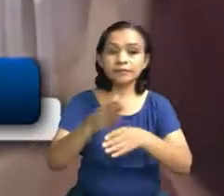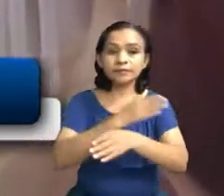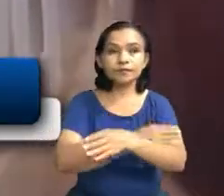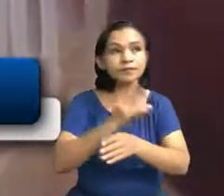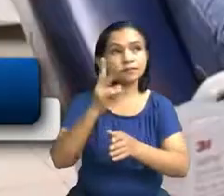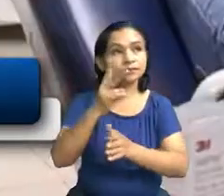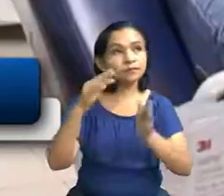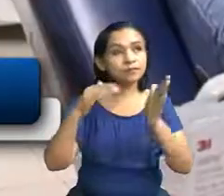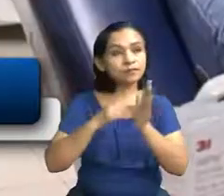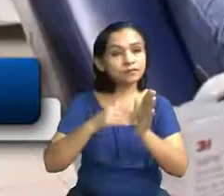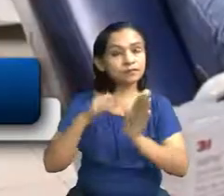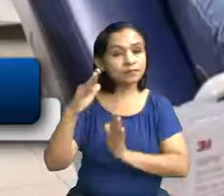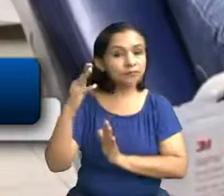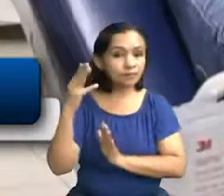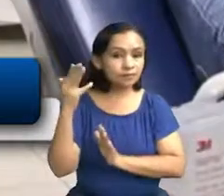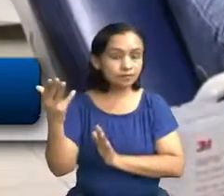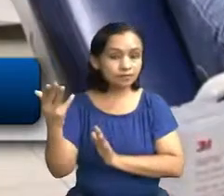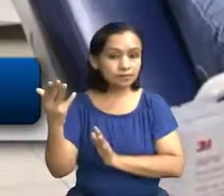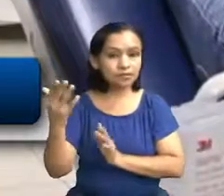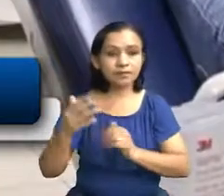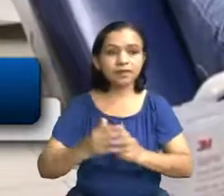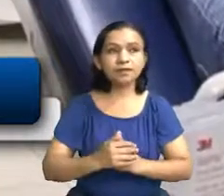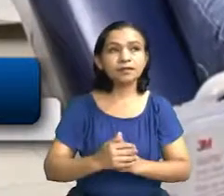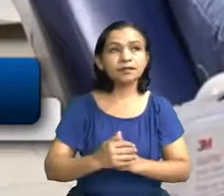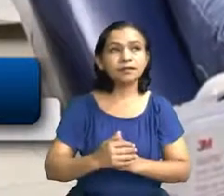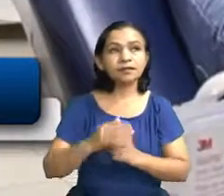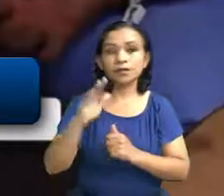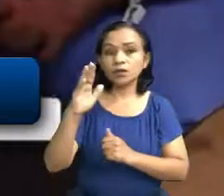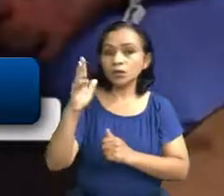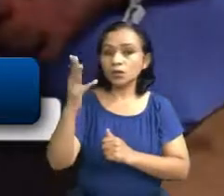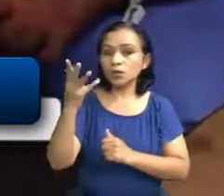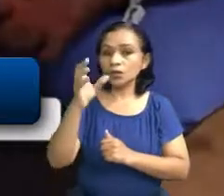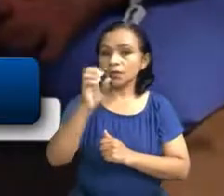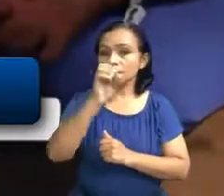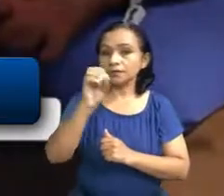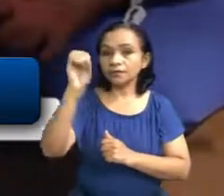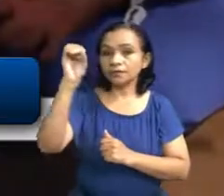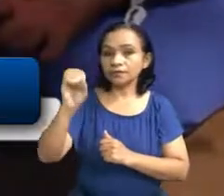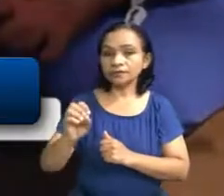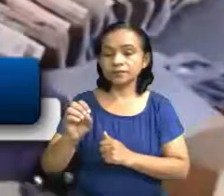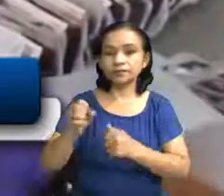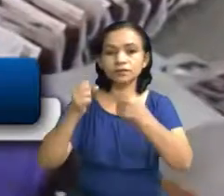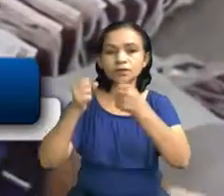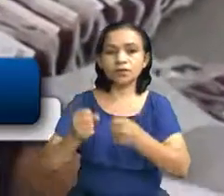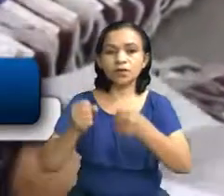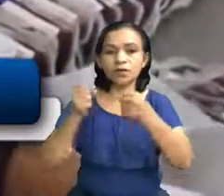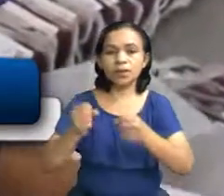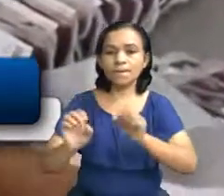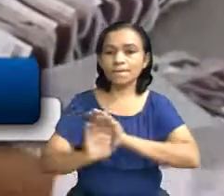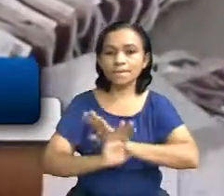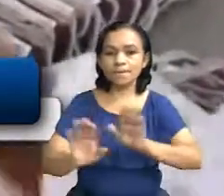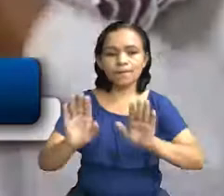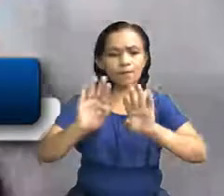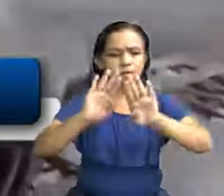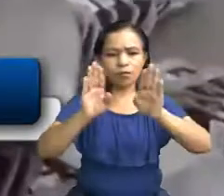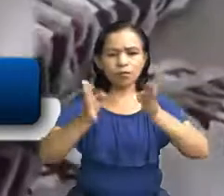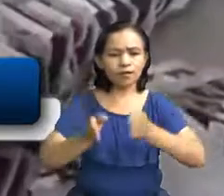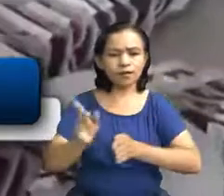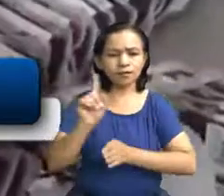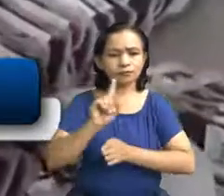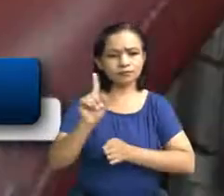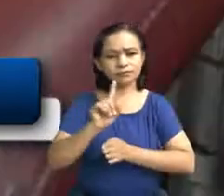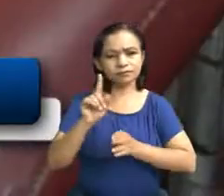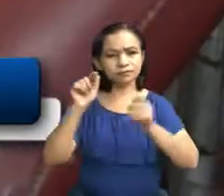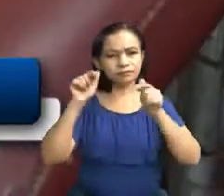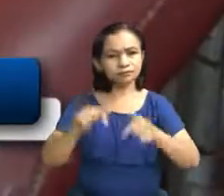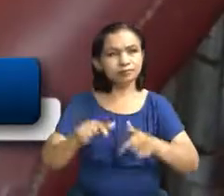2009, había casi el 90% de los donantes eran varones, solo el 10% eran mujeres. Ahora ha